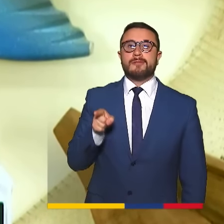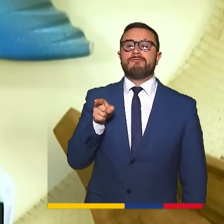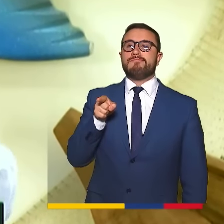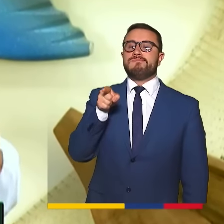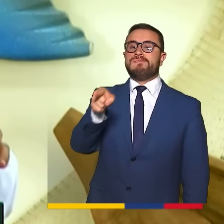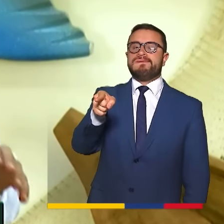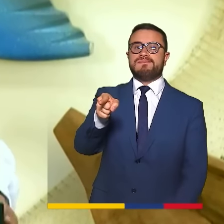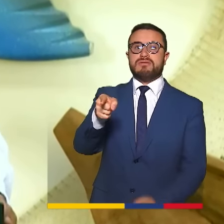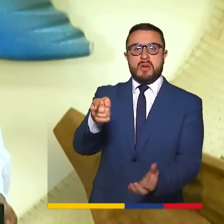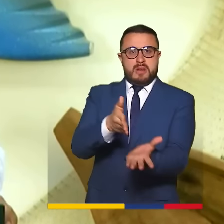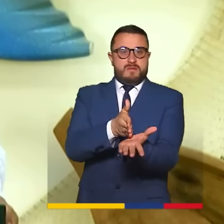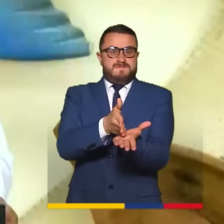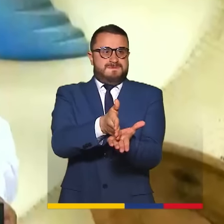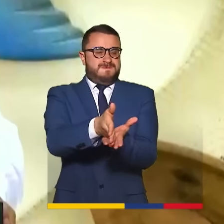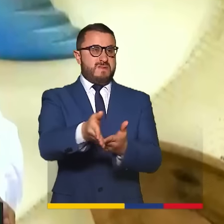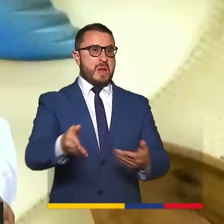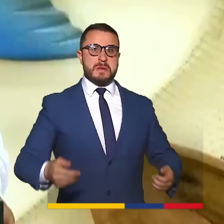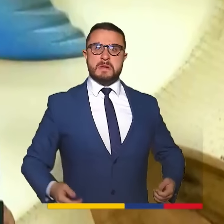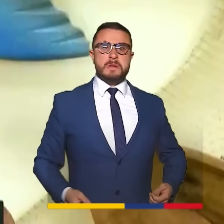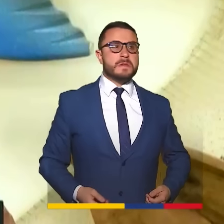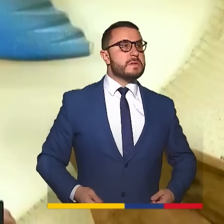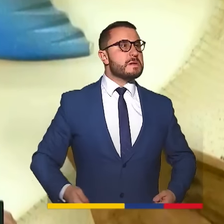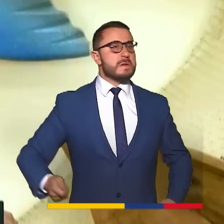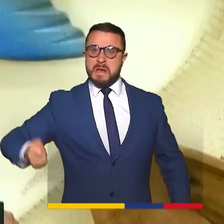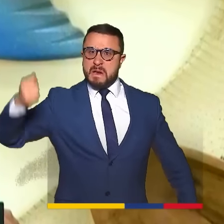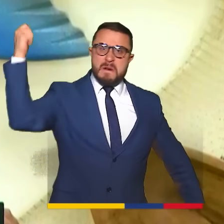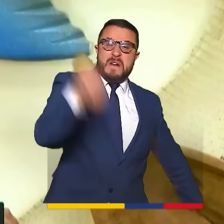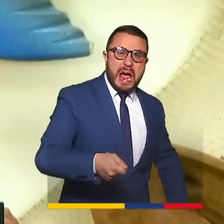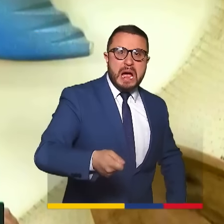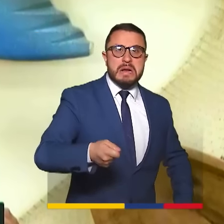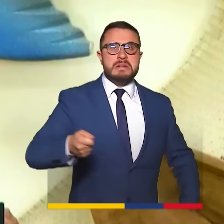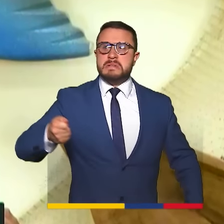la férula, del látigo.